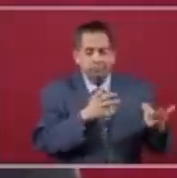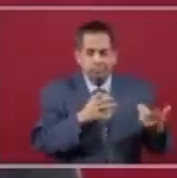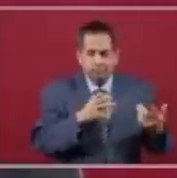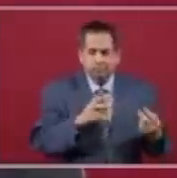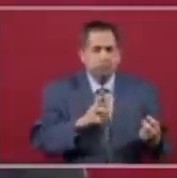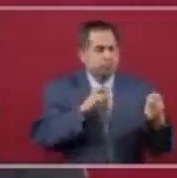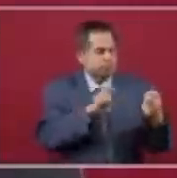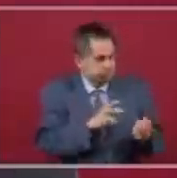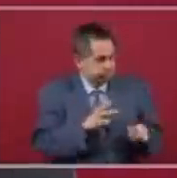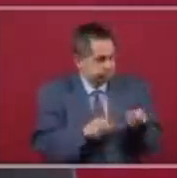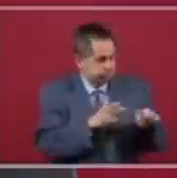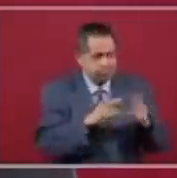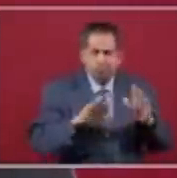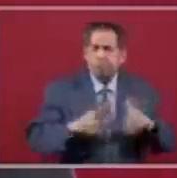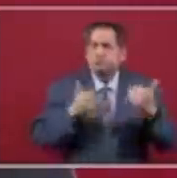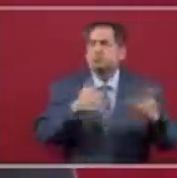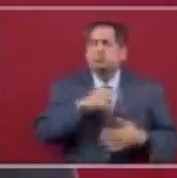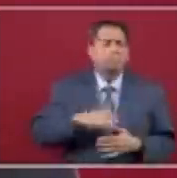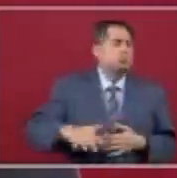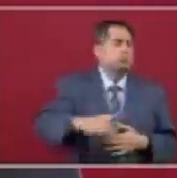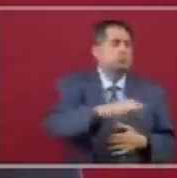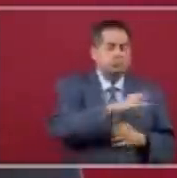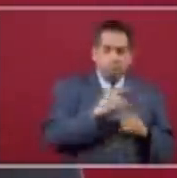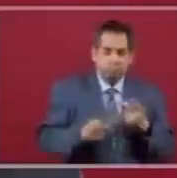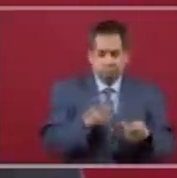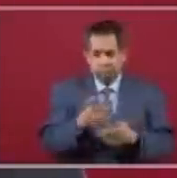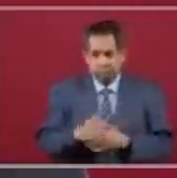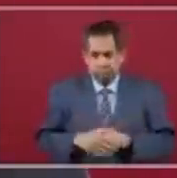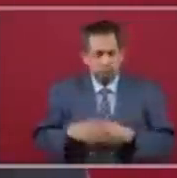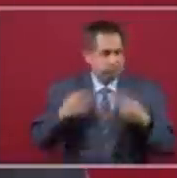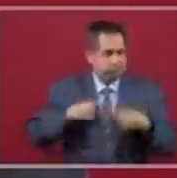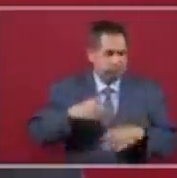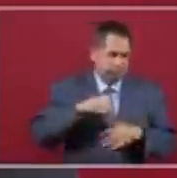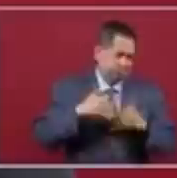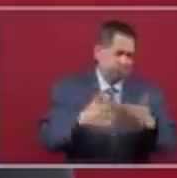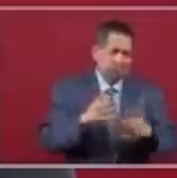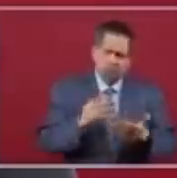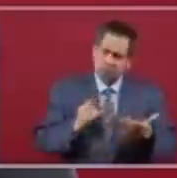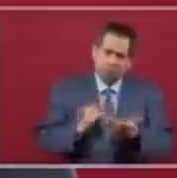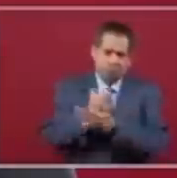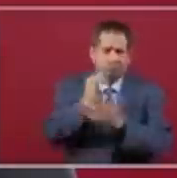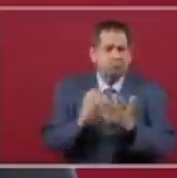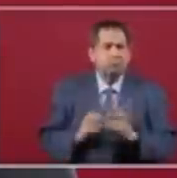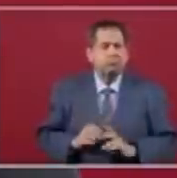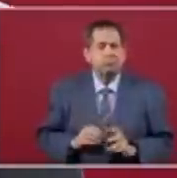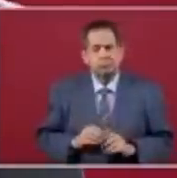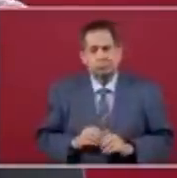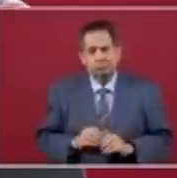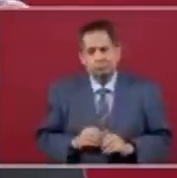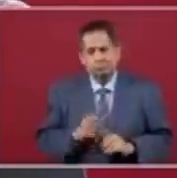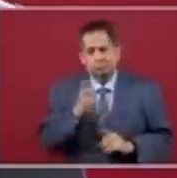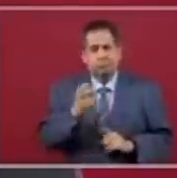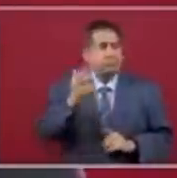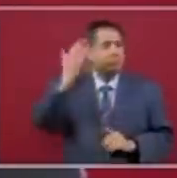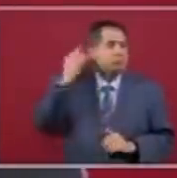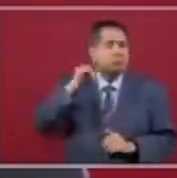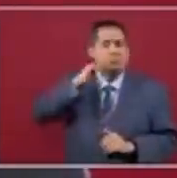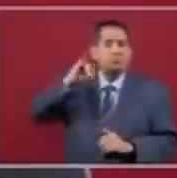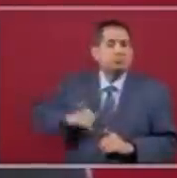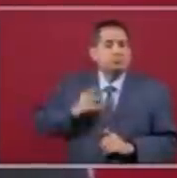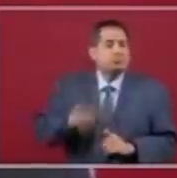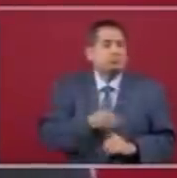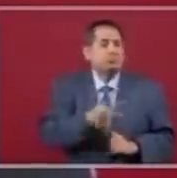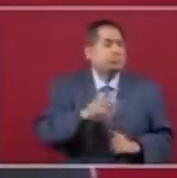vamos a preguntarle a la gente, que la gente decida. Eso nunca se había hecho en el